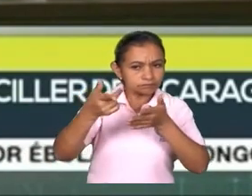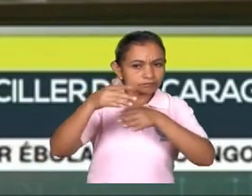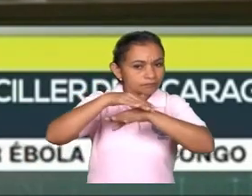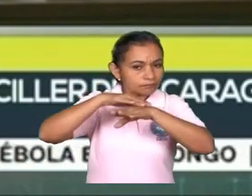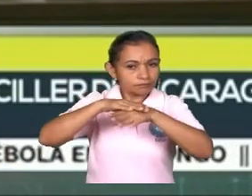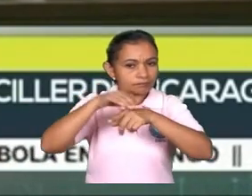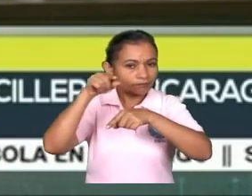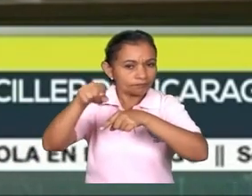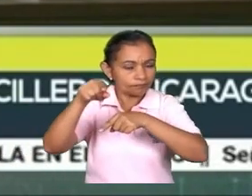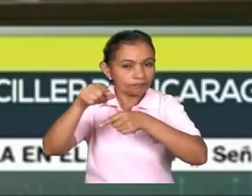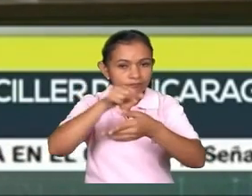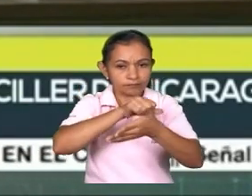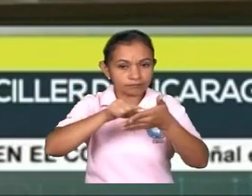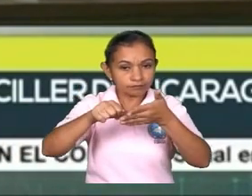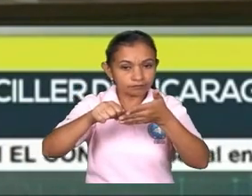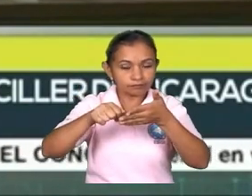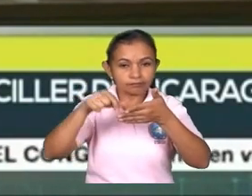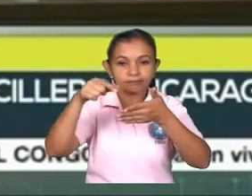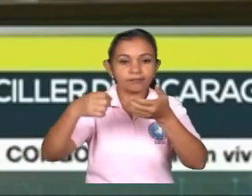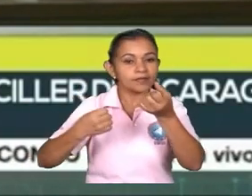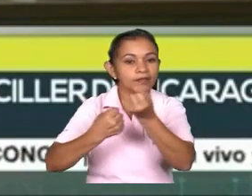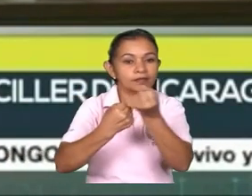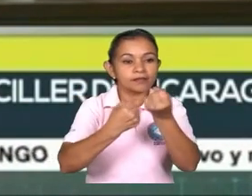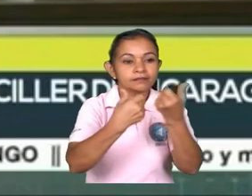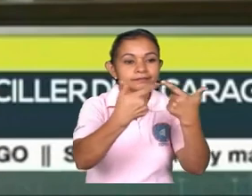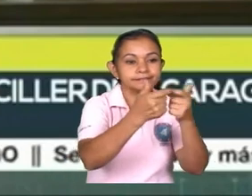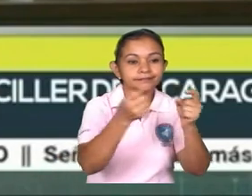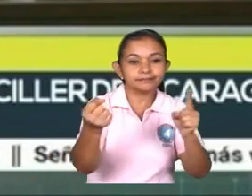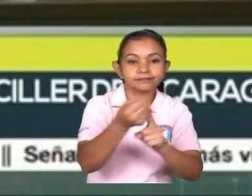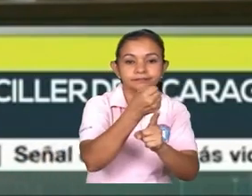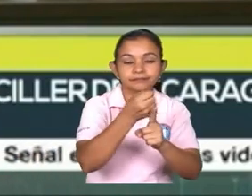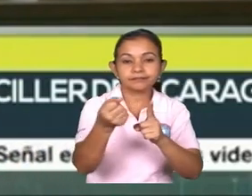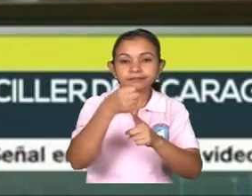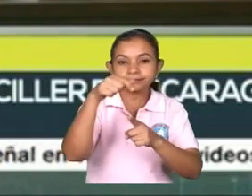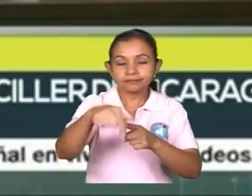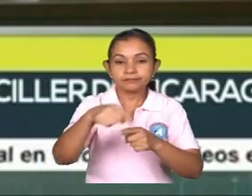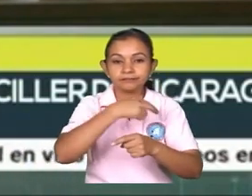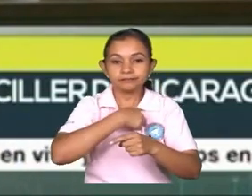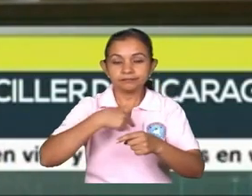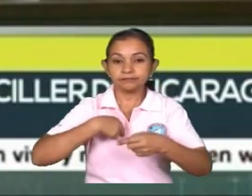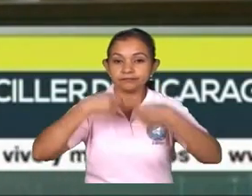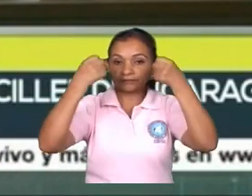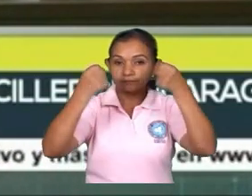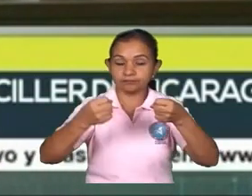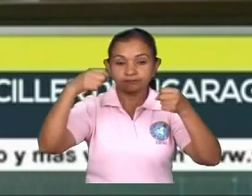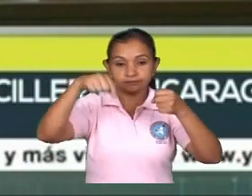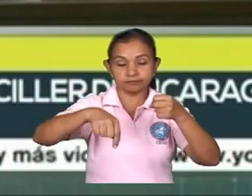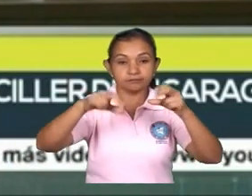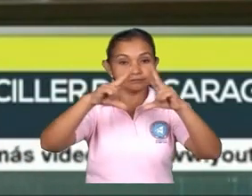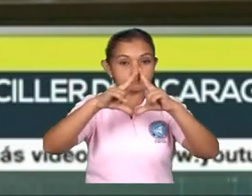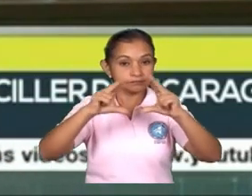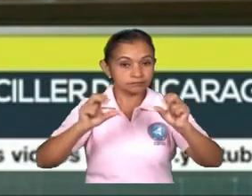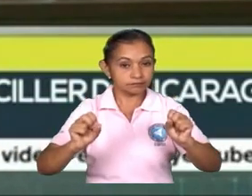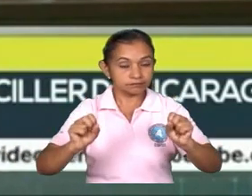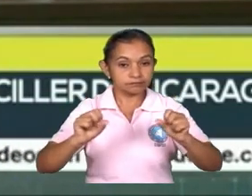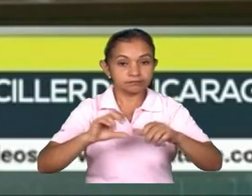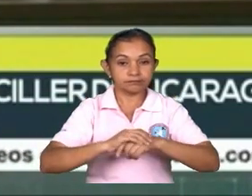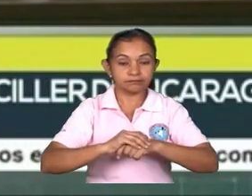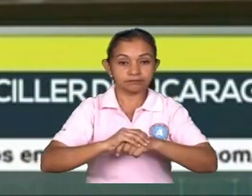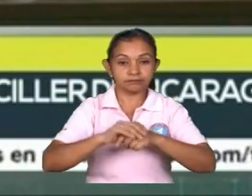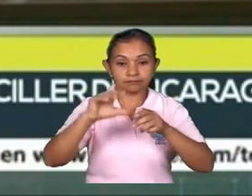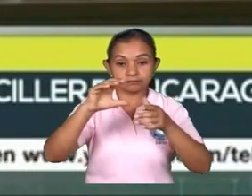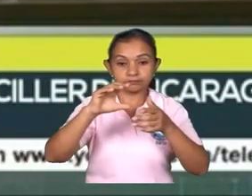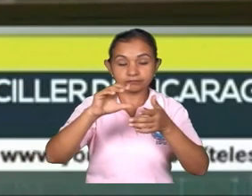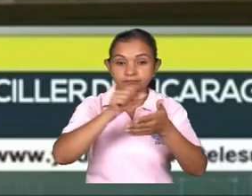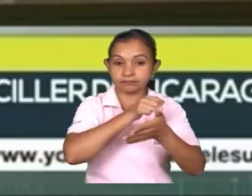no faculta la Carta a apoyar a grupos golpistas como está haciendo Almagro en el caso de Nicaragua. Es decir, la